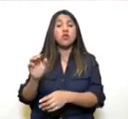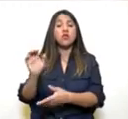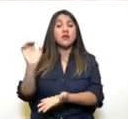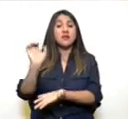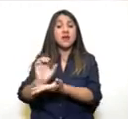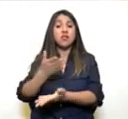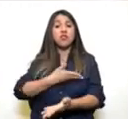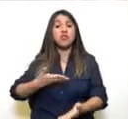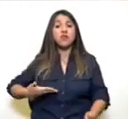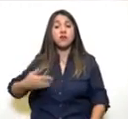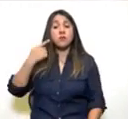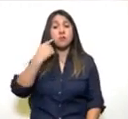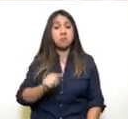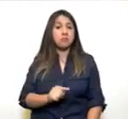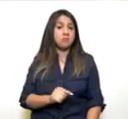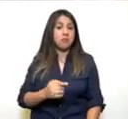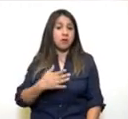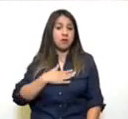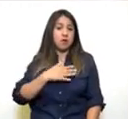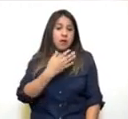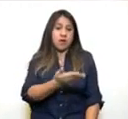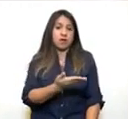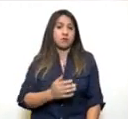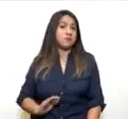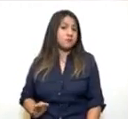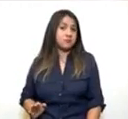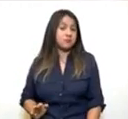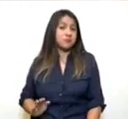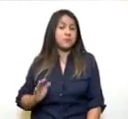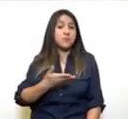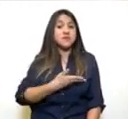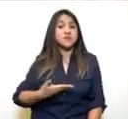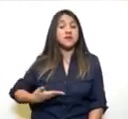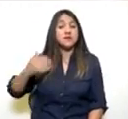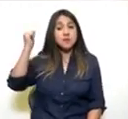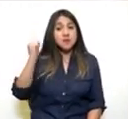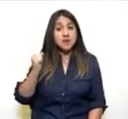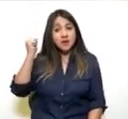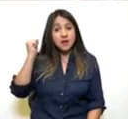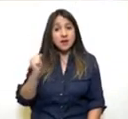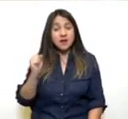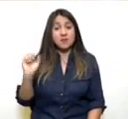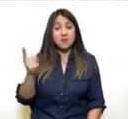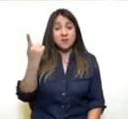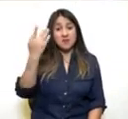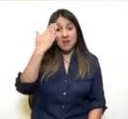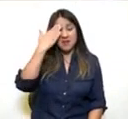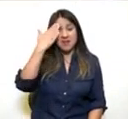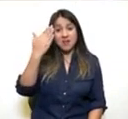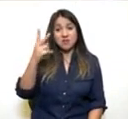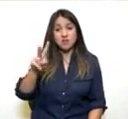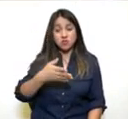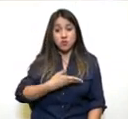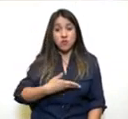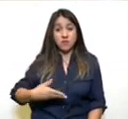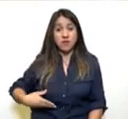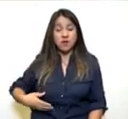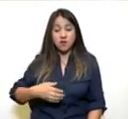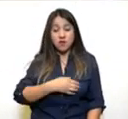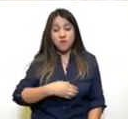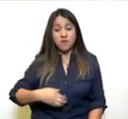no todas las veces el presidente piñera el primer día de su gobierno